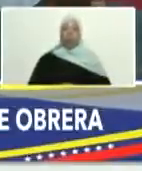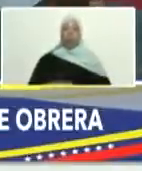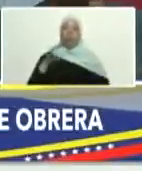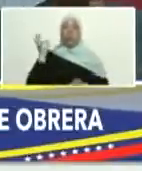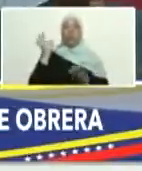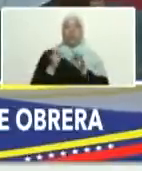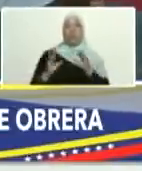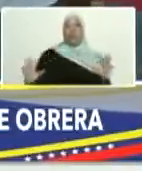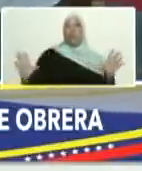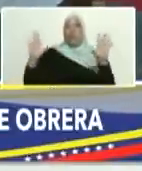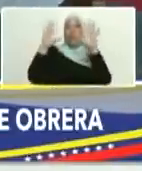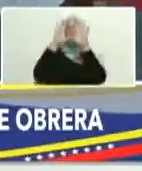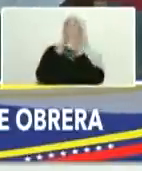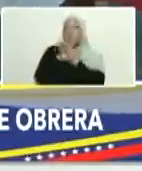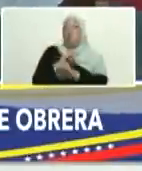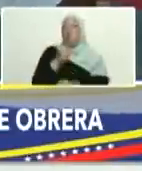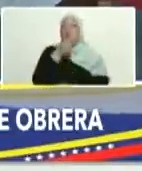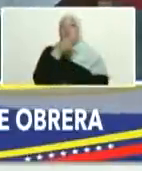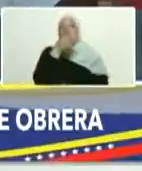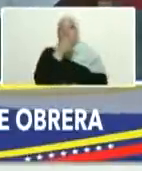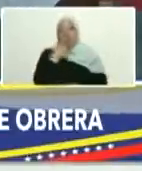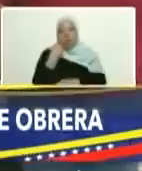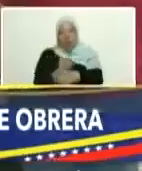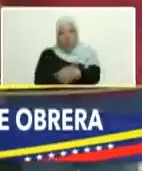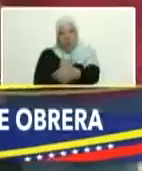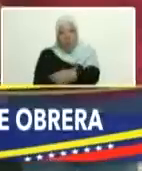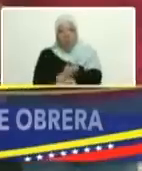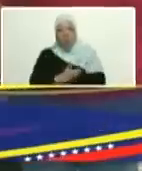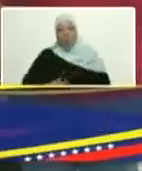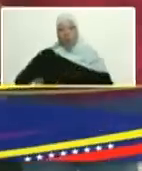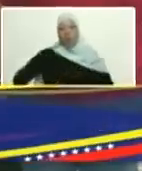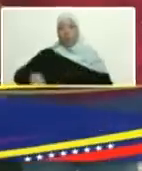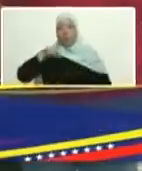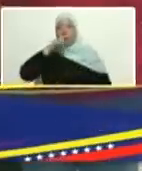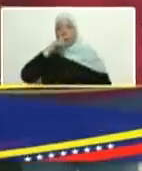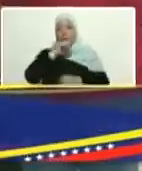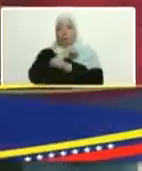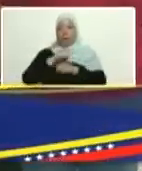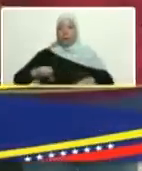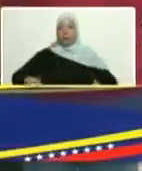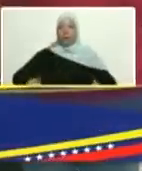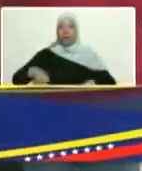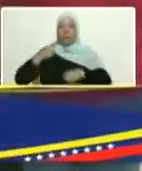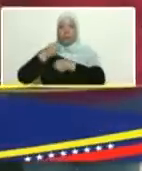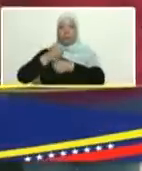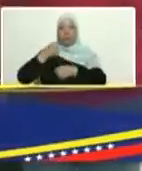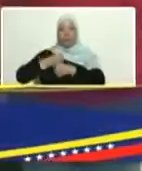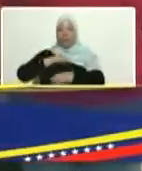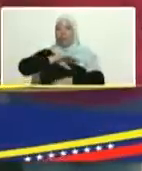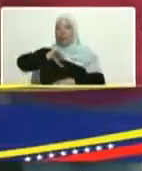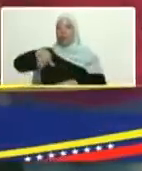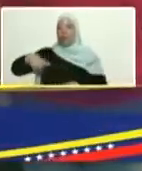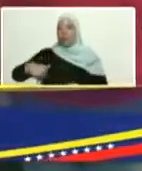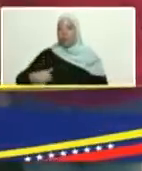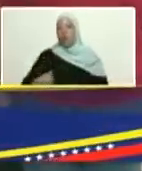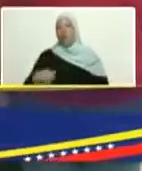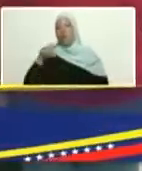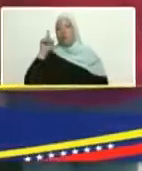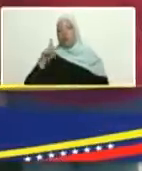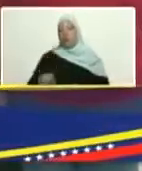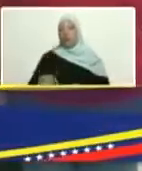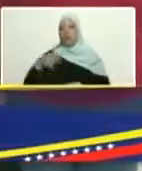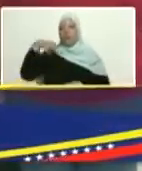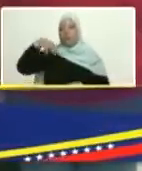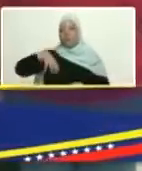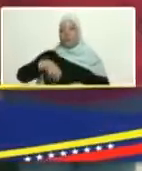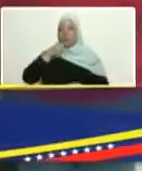Excelente noche, hermano presidente, desde Portuguesa. Saludo de nuestros trabajadores y, por supuesto, de este estado